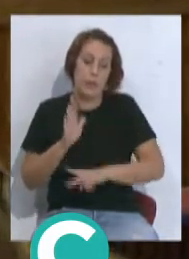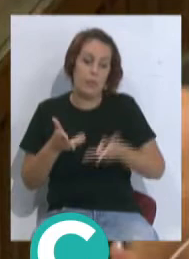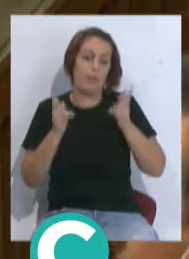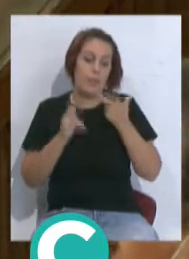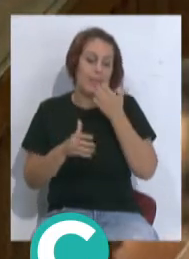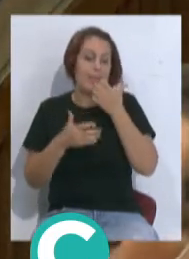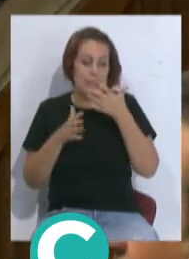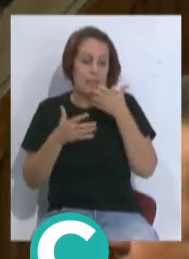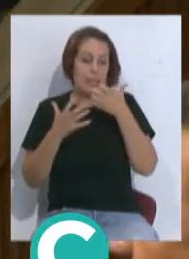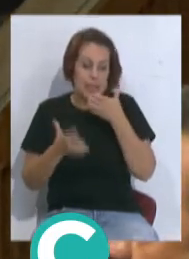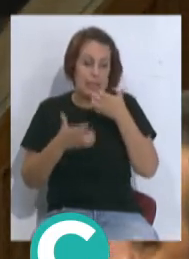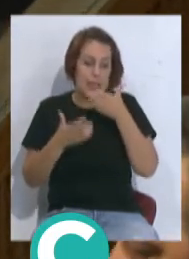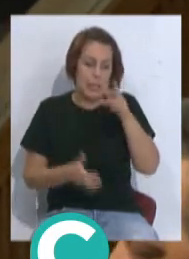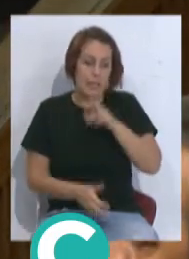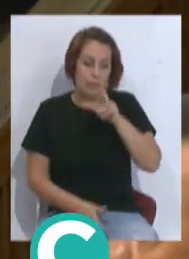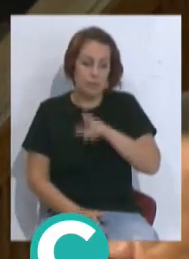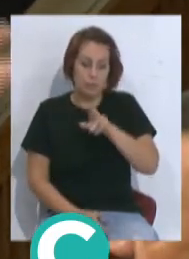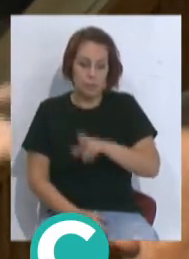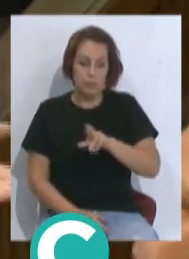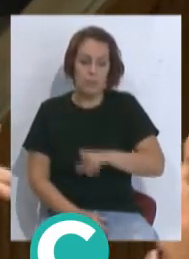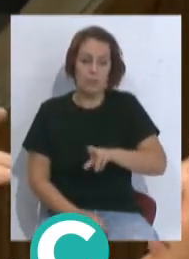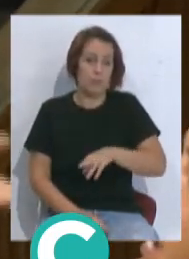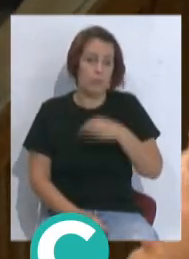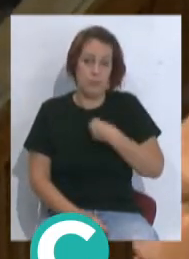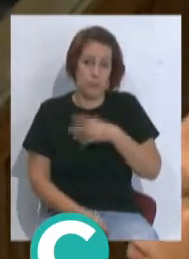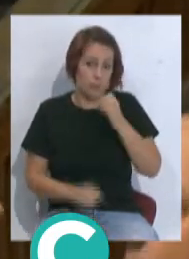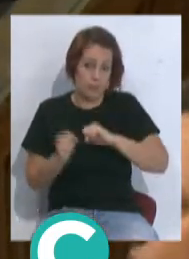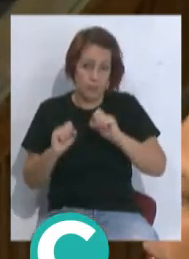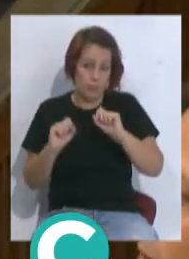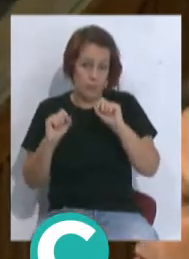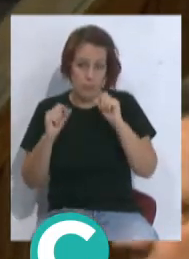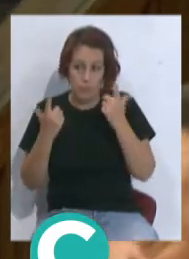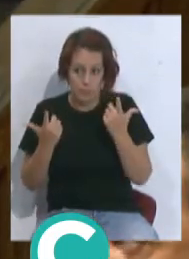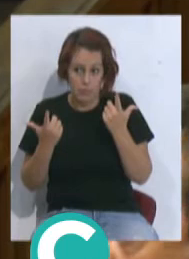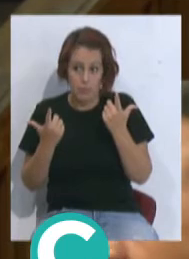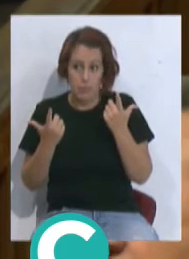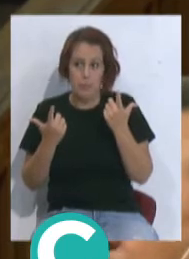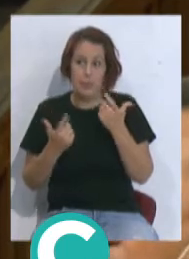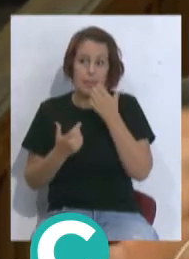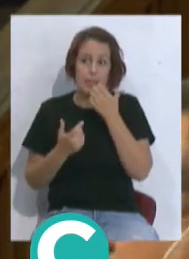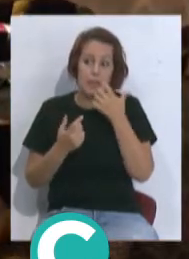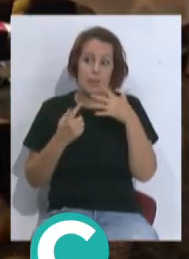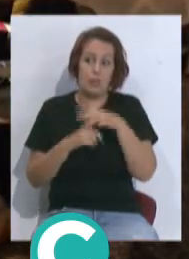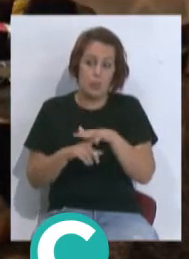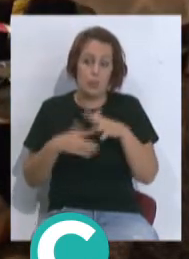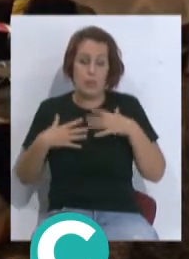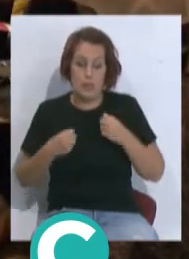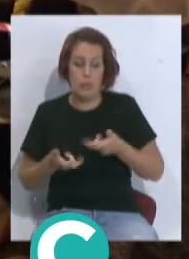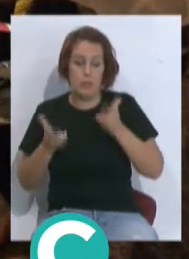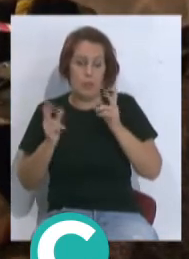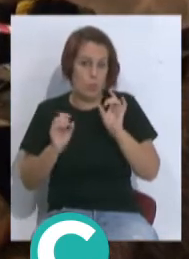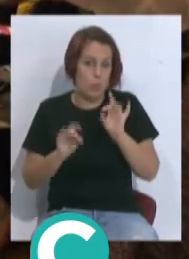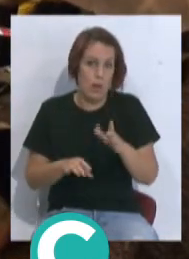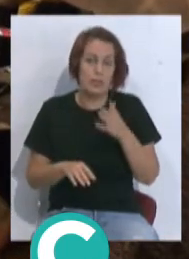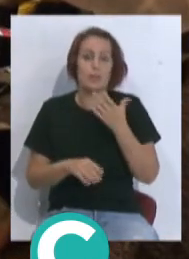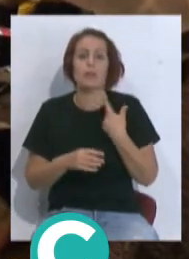estaba condicionado. Es aplicable al propio concurso oficial, ¿no? Claro que o sea, sí. El concurso oficial se celebrará si el contexto sanitario lo permite. Claro. El carnaval en